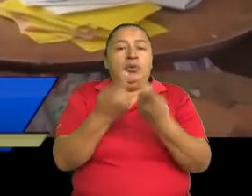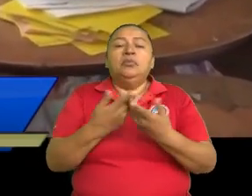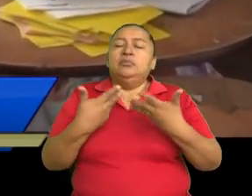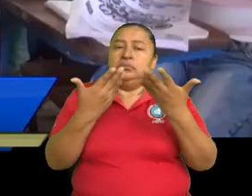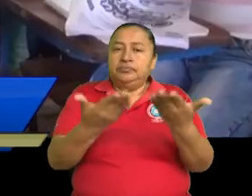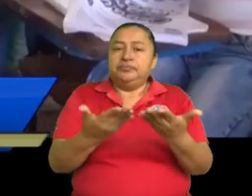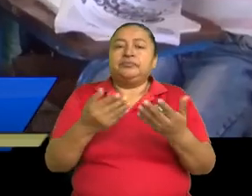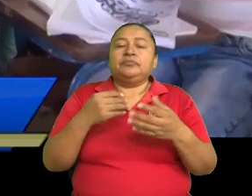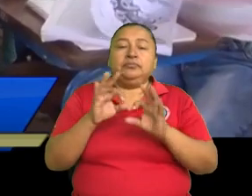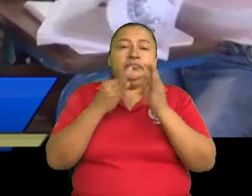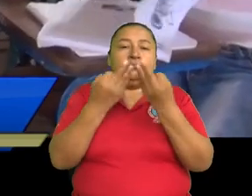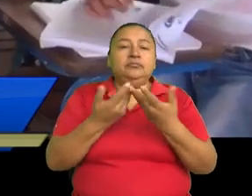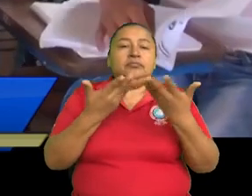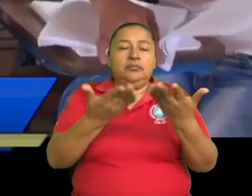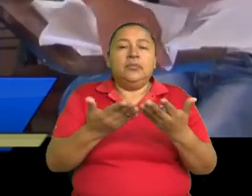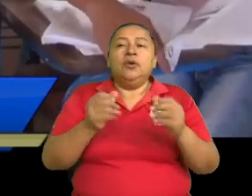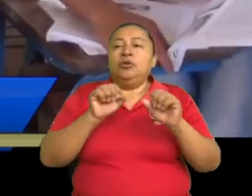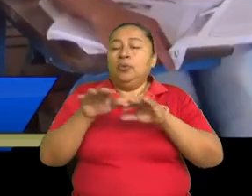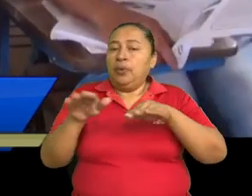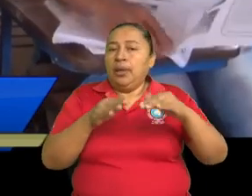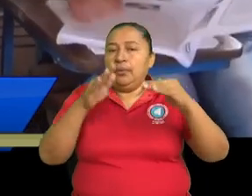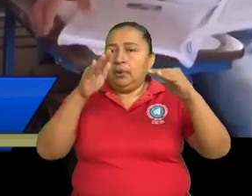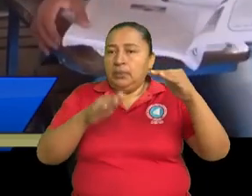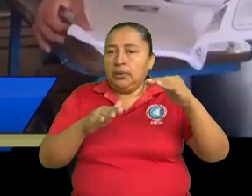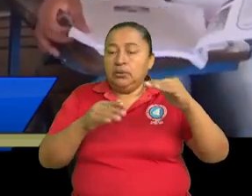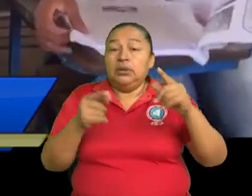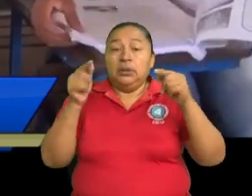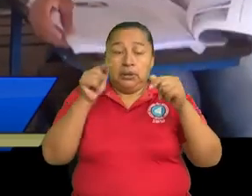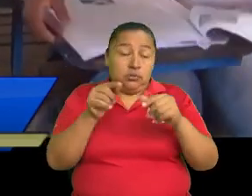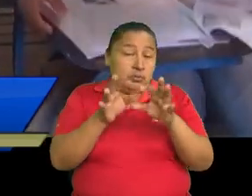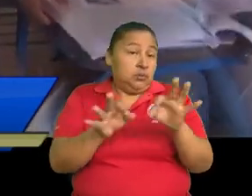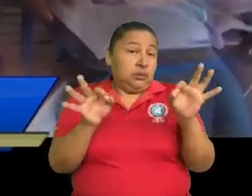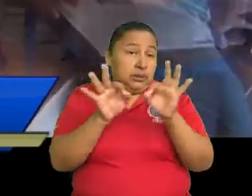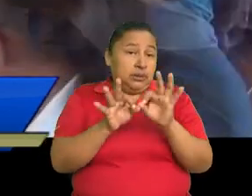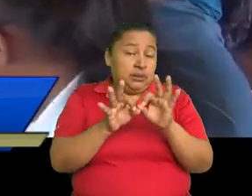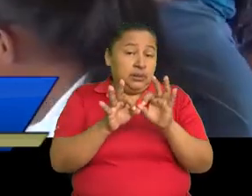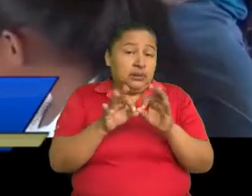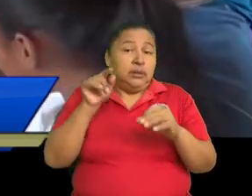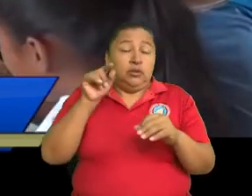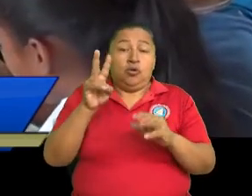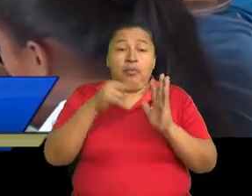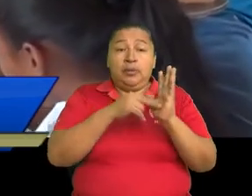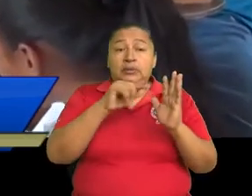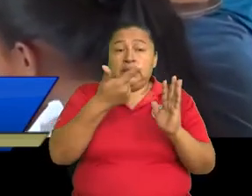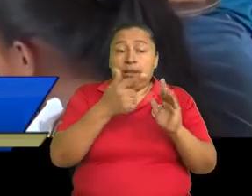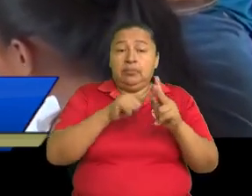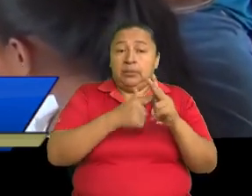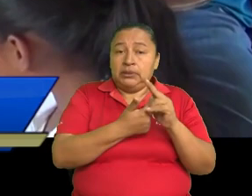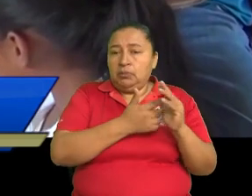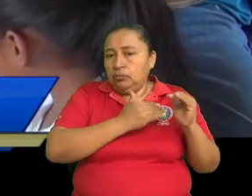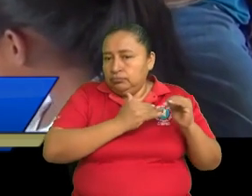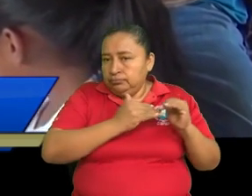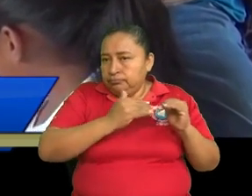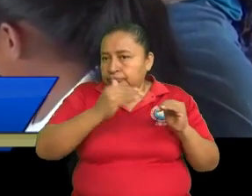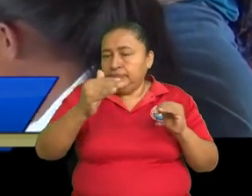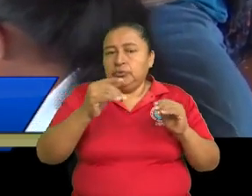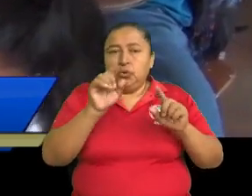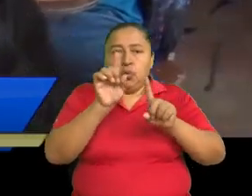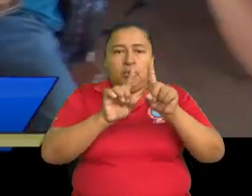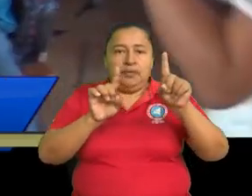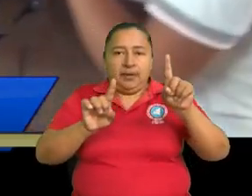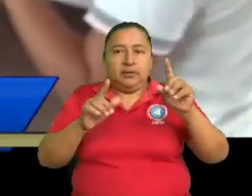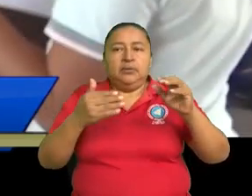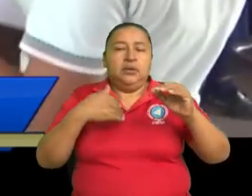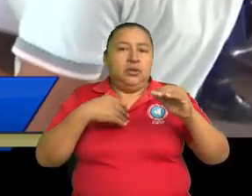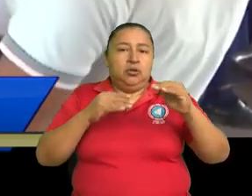y no podemos dar menos que eso ya. Ese es el punto también, que ya desde el 2007 arrancamos con un nivel, pues, que